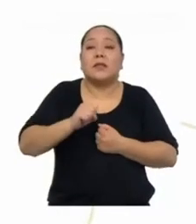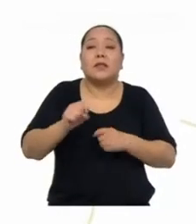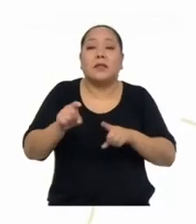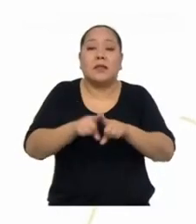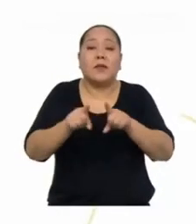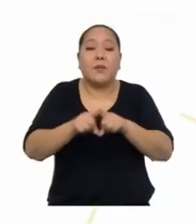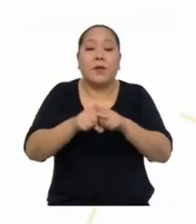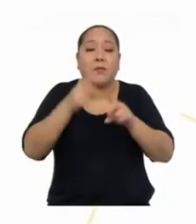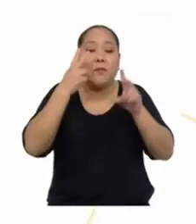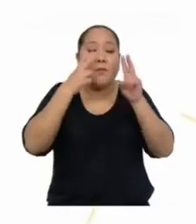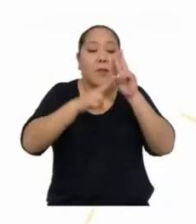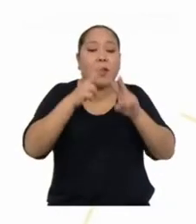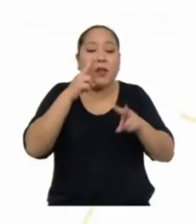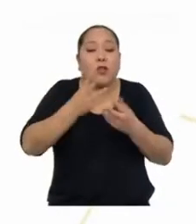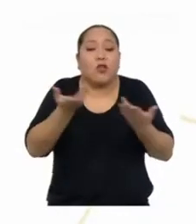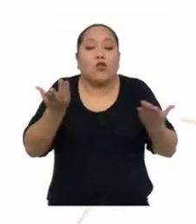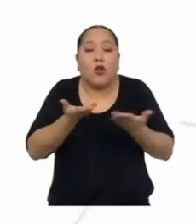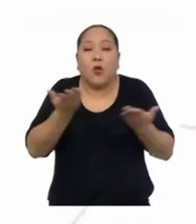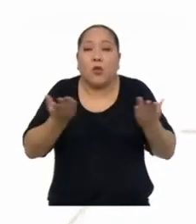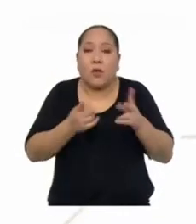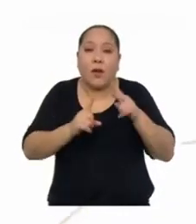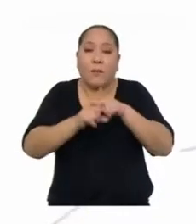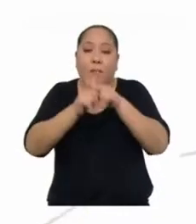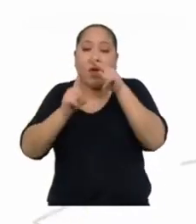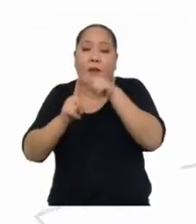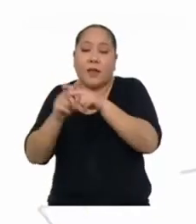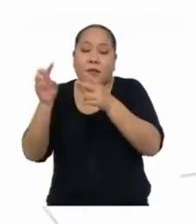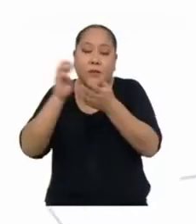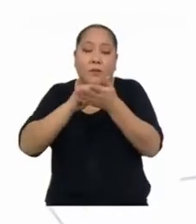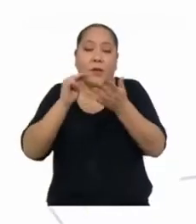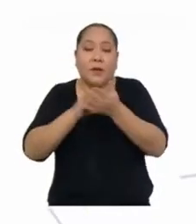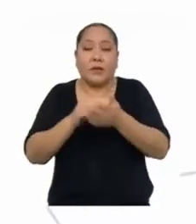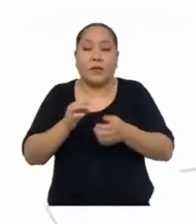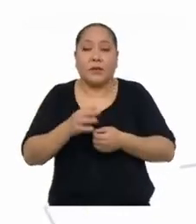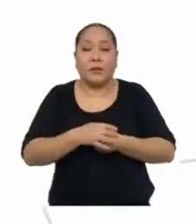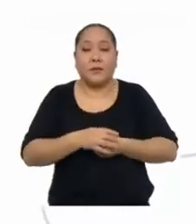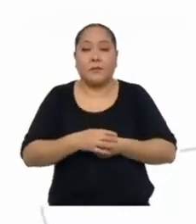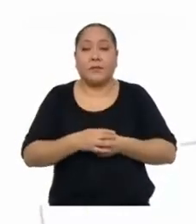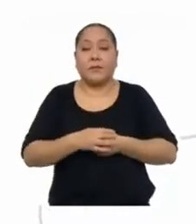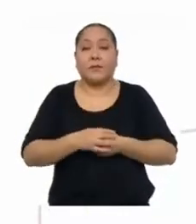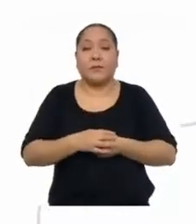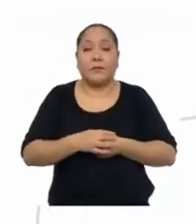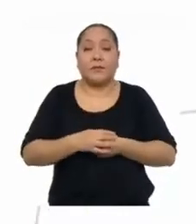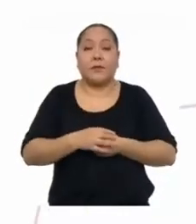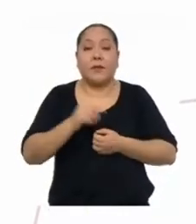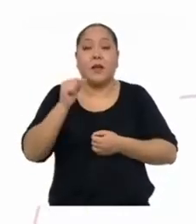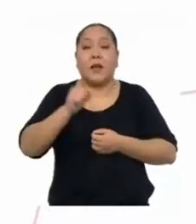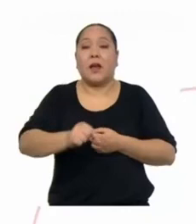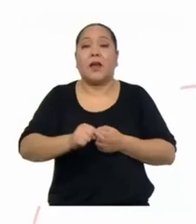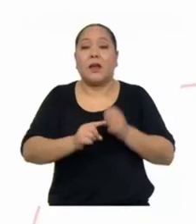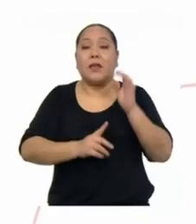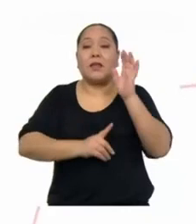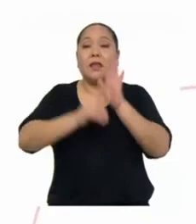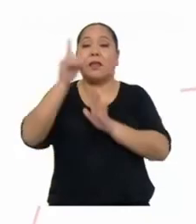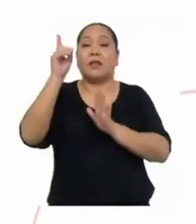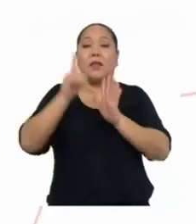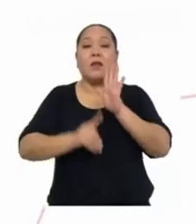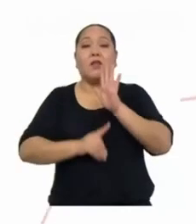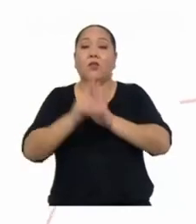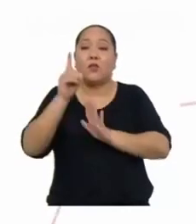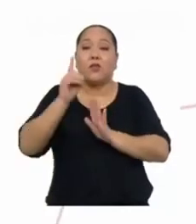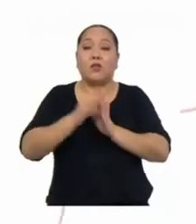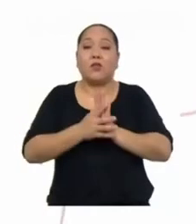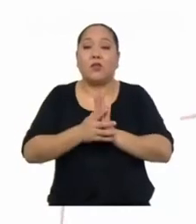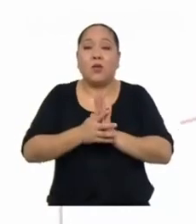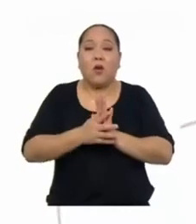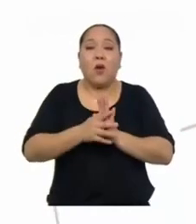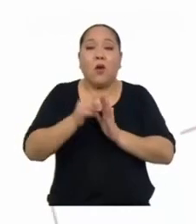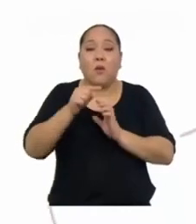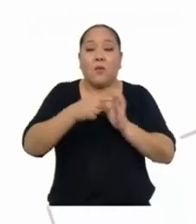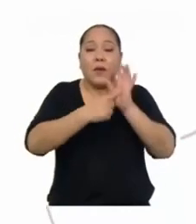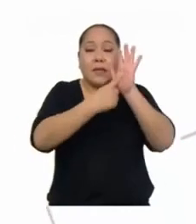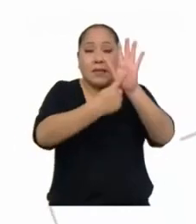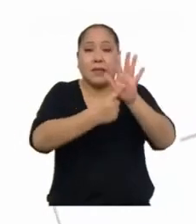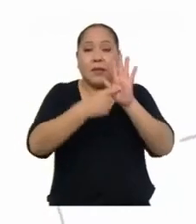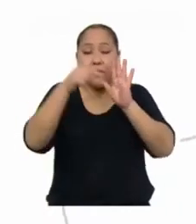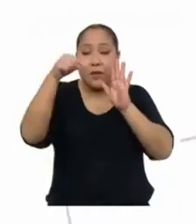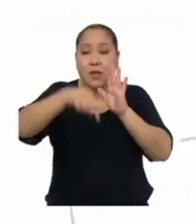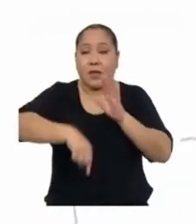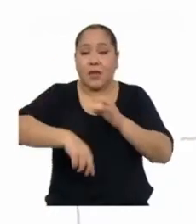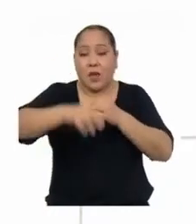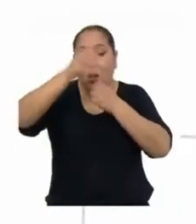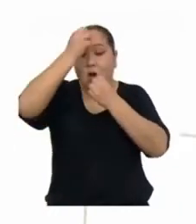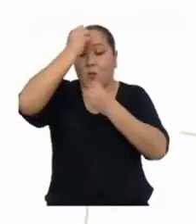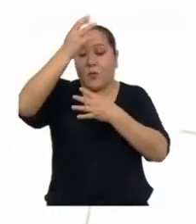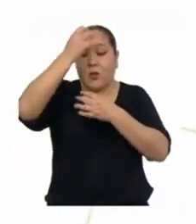se dan. Ahora, 4. Desarrollo. Presentaremos aquí nuestra opinión